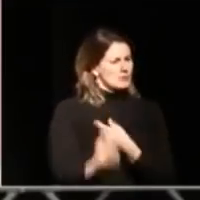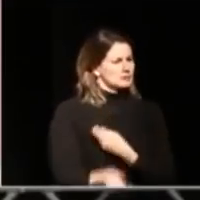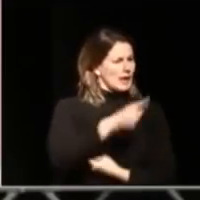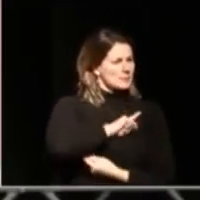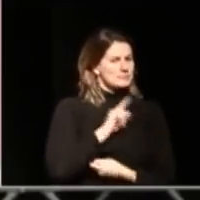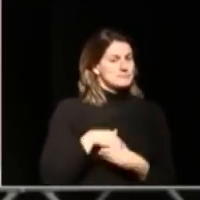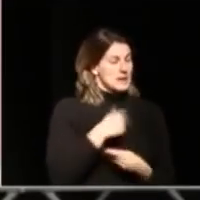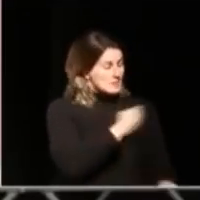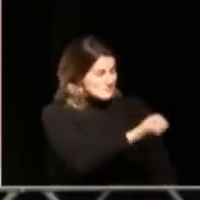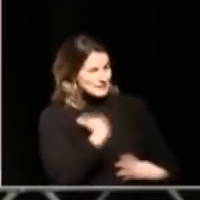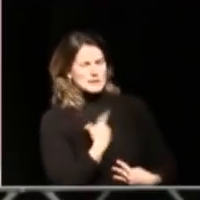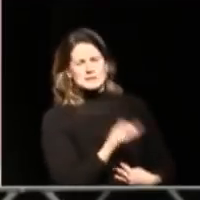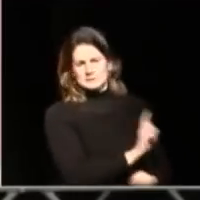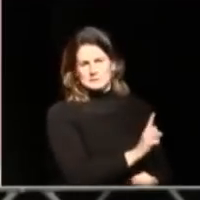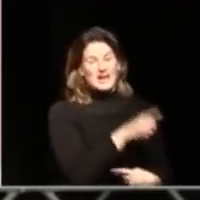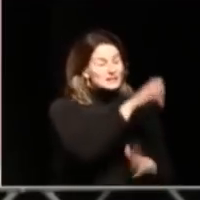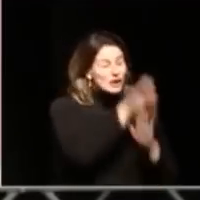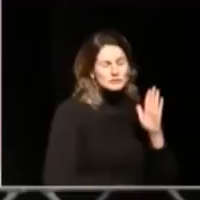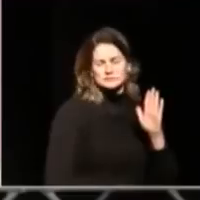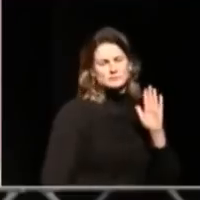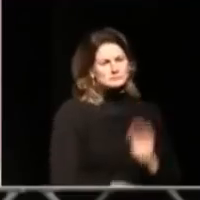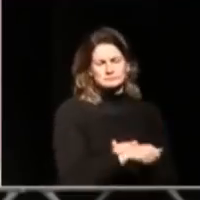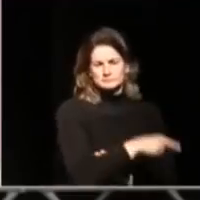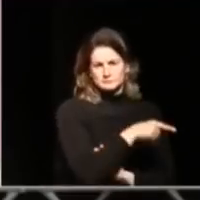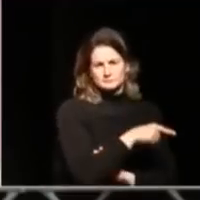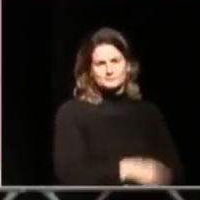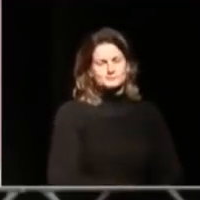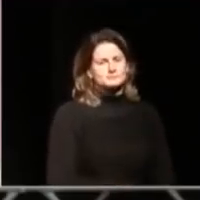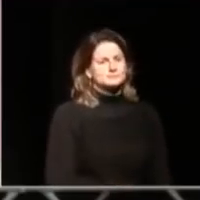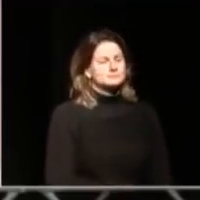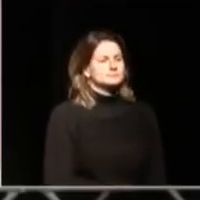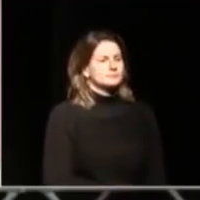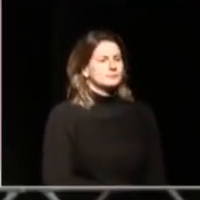nuestro nombre, es inconstitucional.